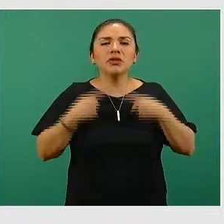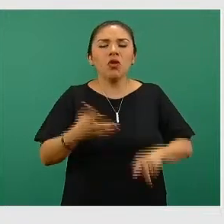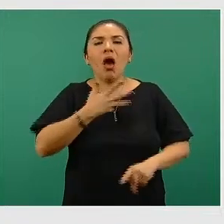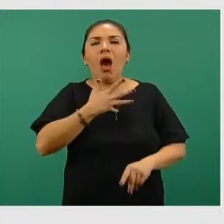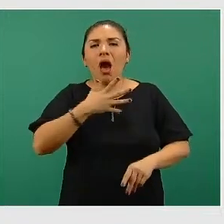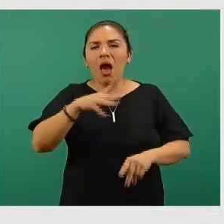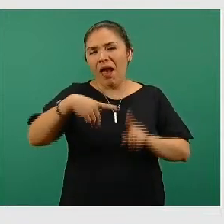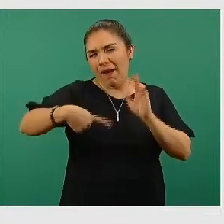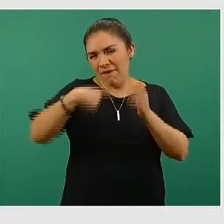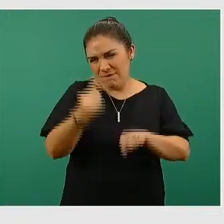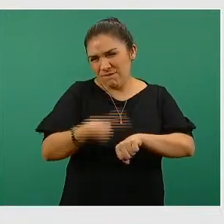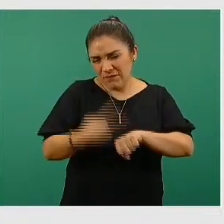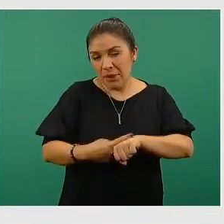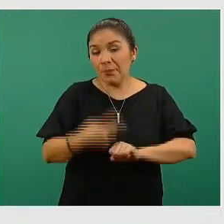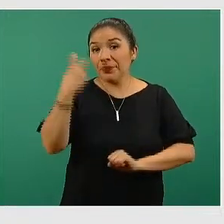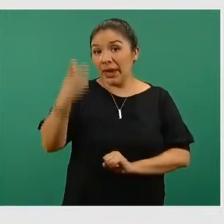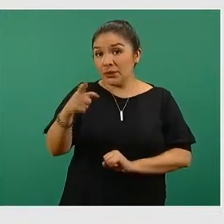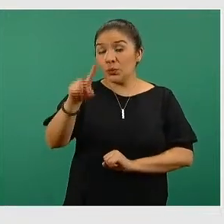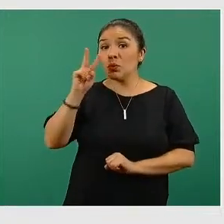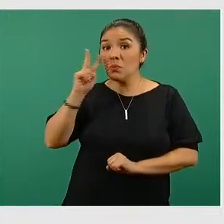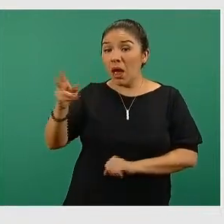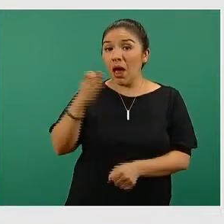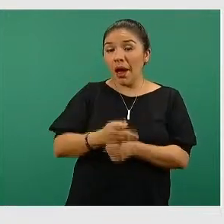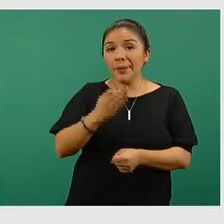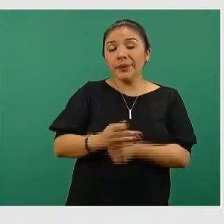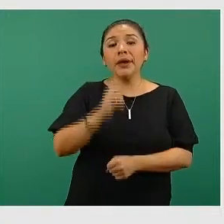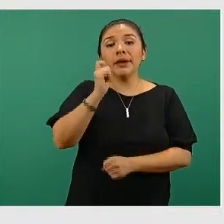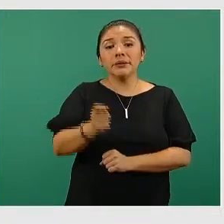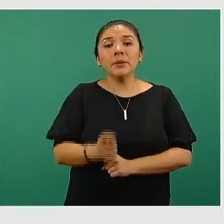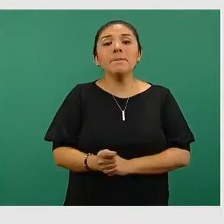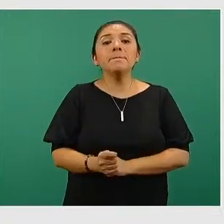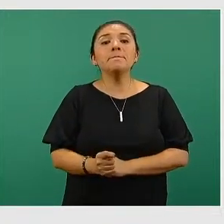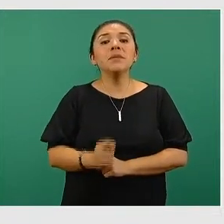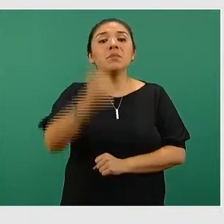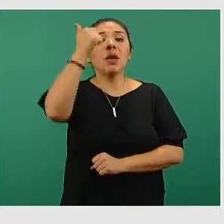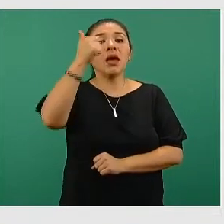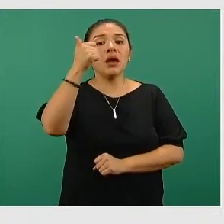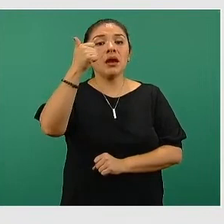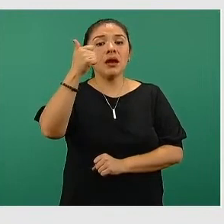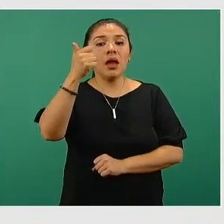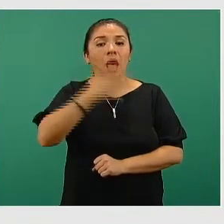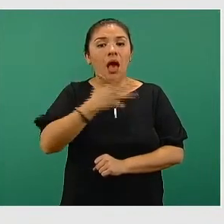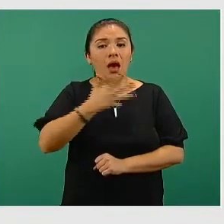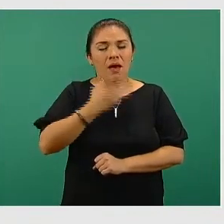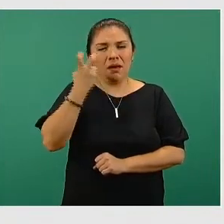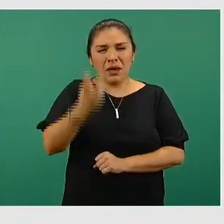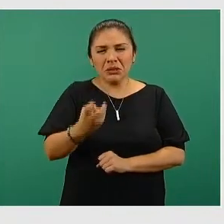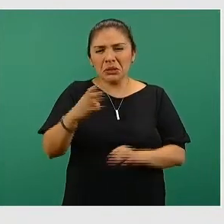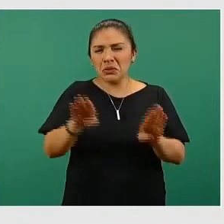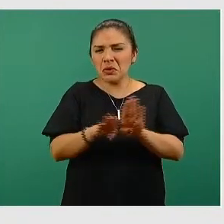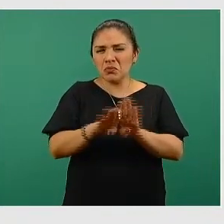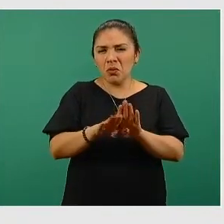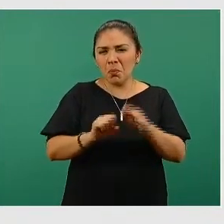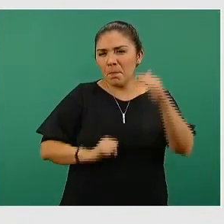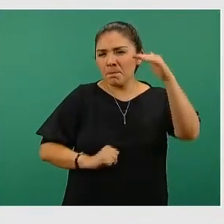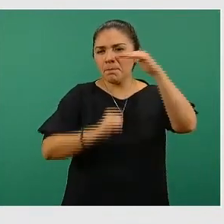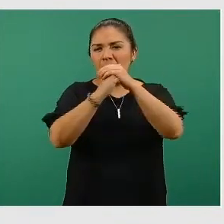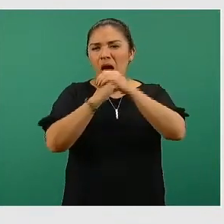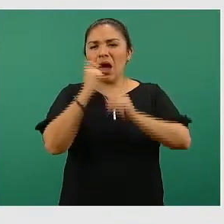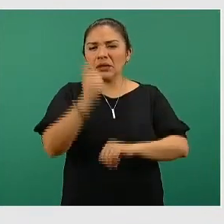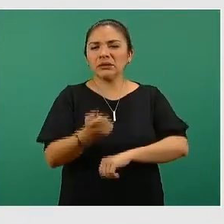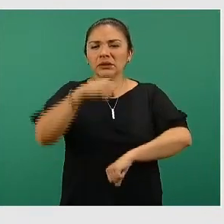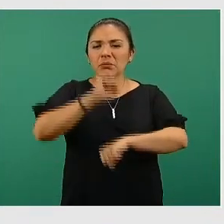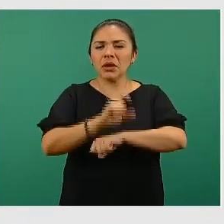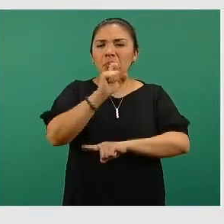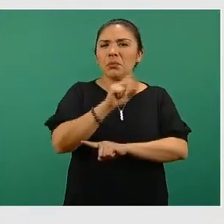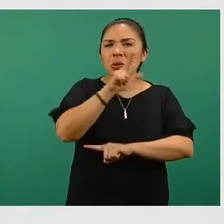confirmados. Y en esta curva, como podemos ver, esto fue el primer brote que tuvimos más o menos con un pico en la semana